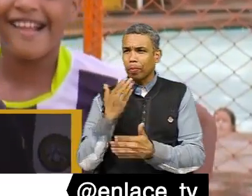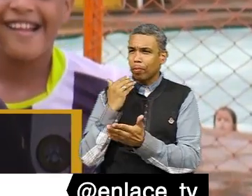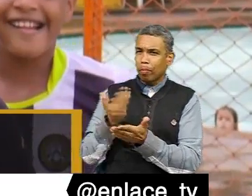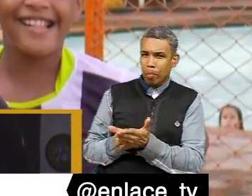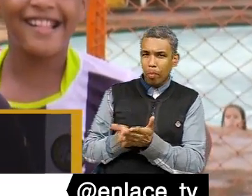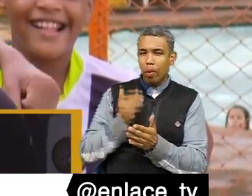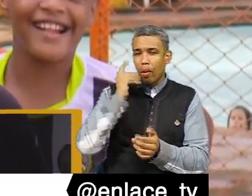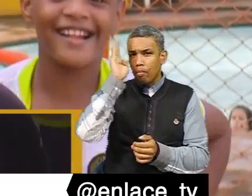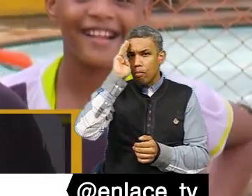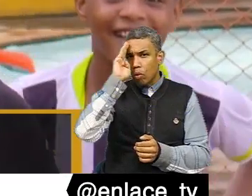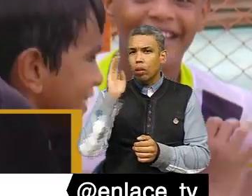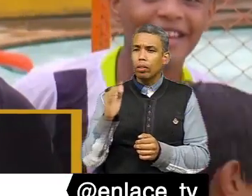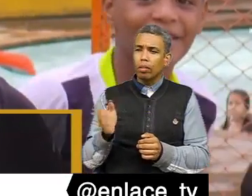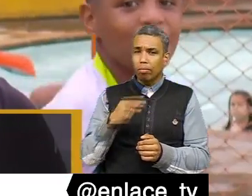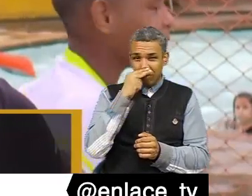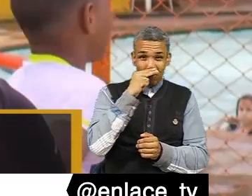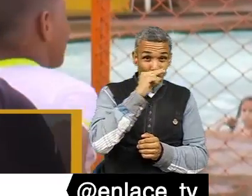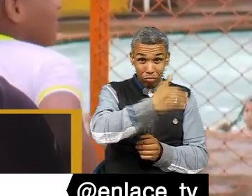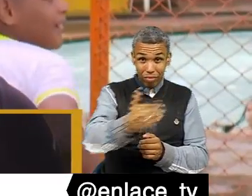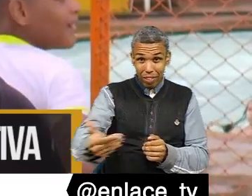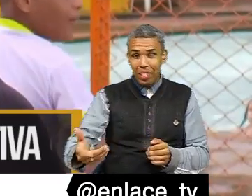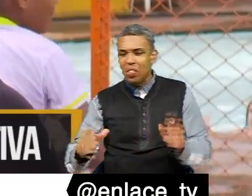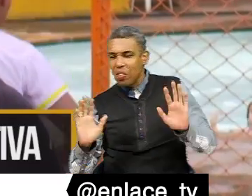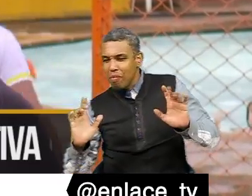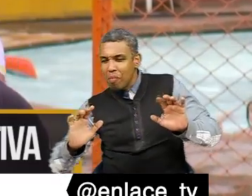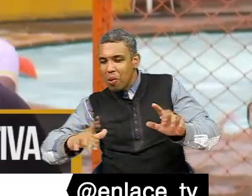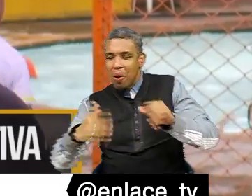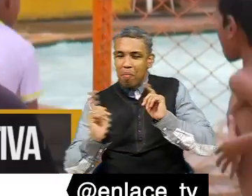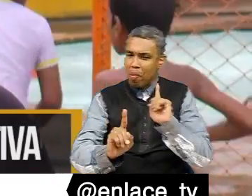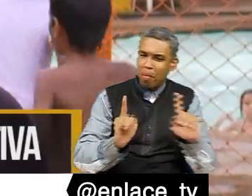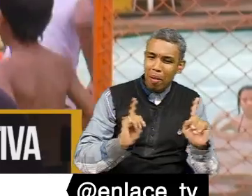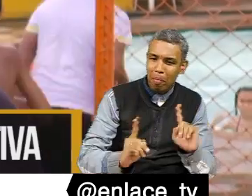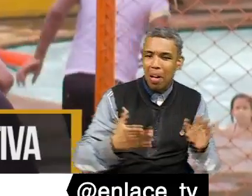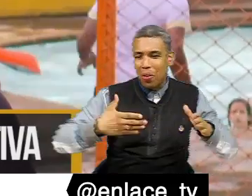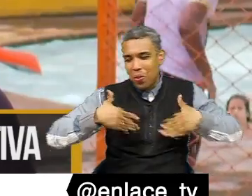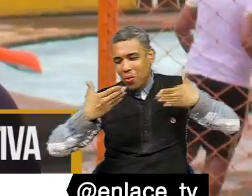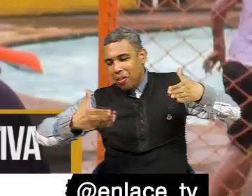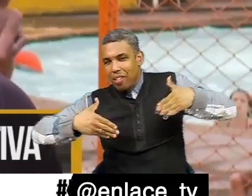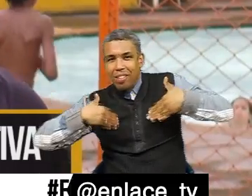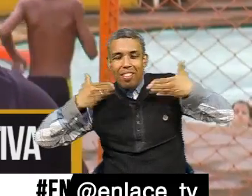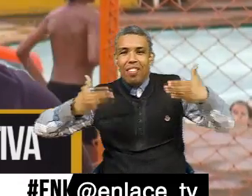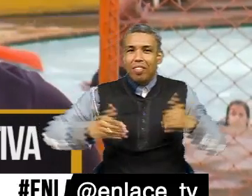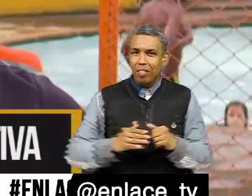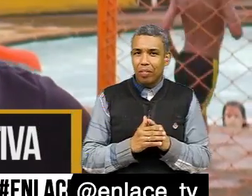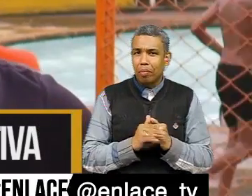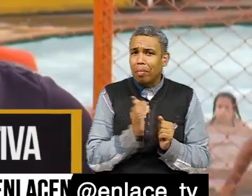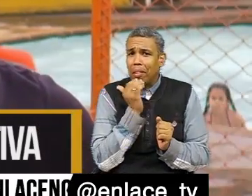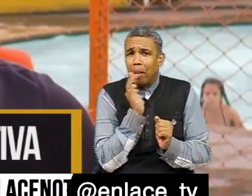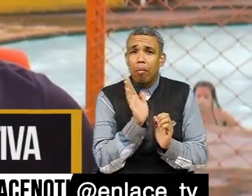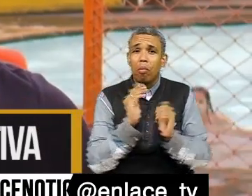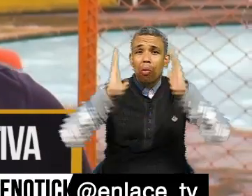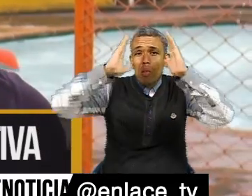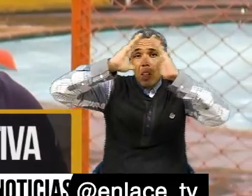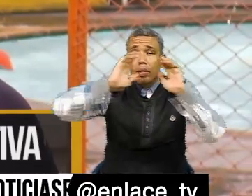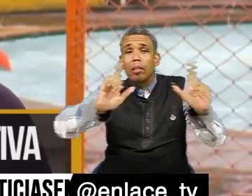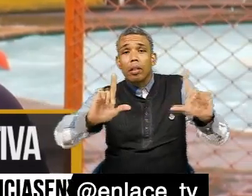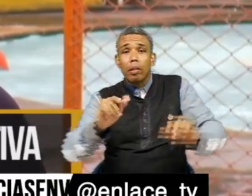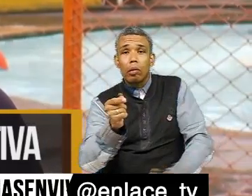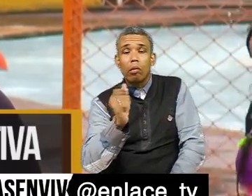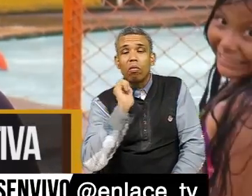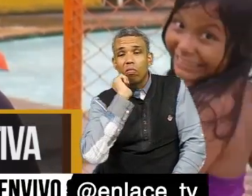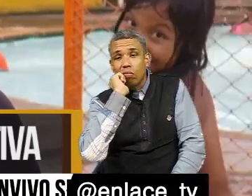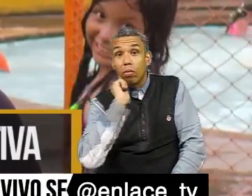muy, muy lindo, donde los niños se han recreado, pudieron compartir, salieron de las casas a divertirse, a esperar ese